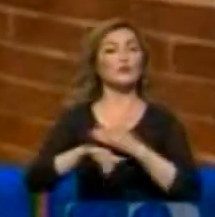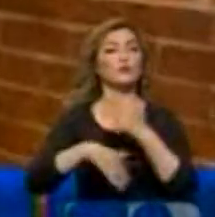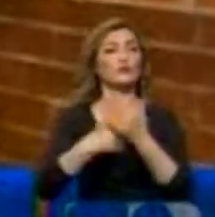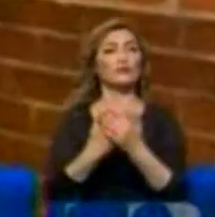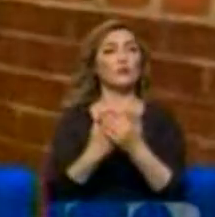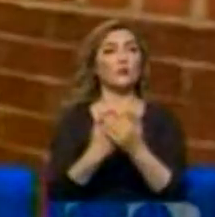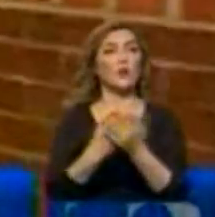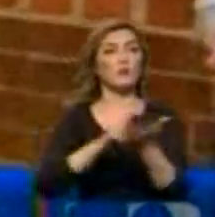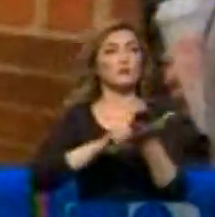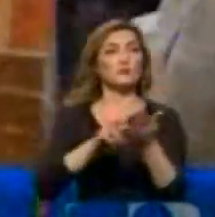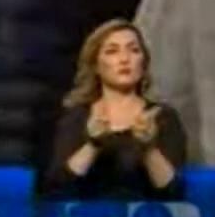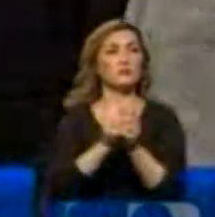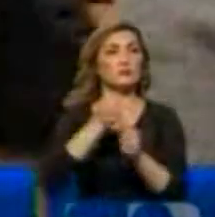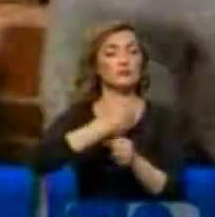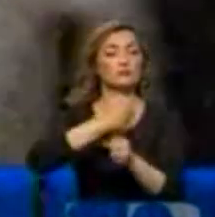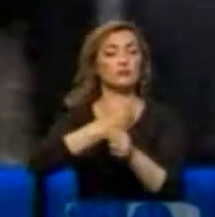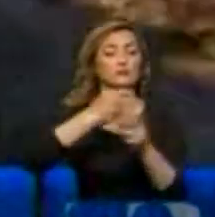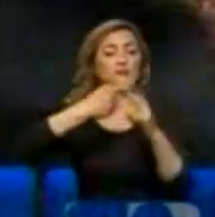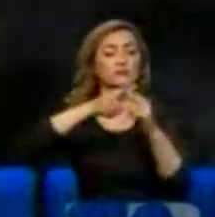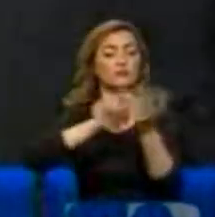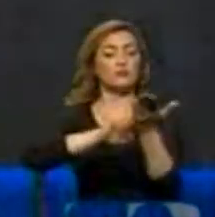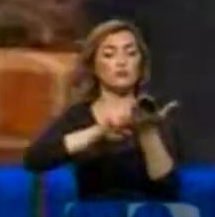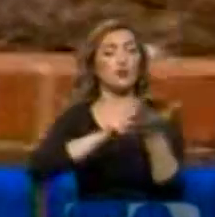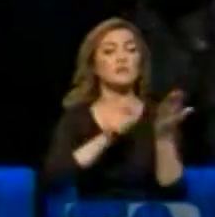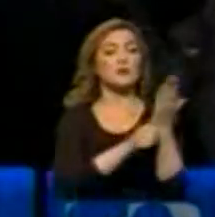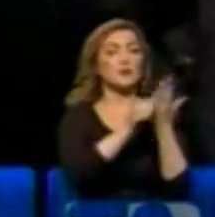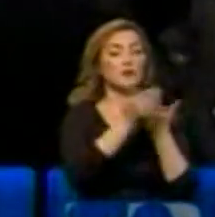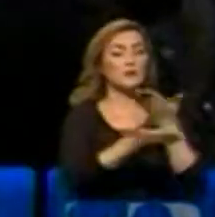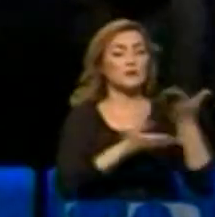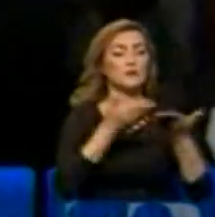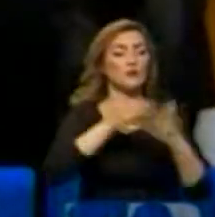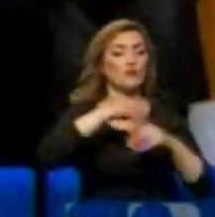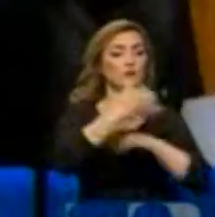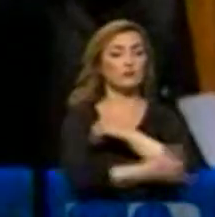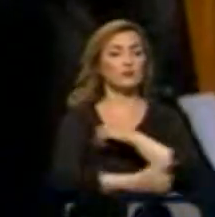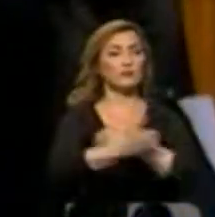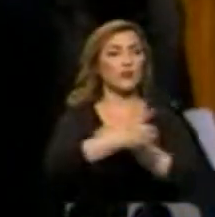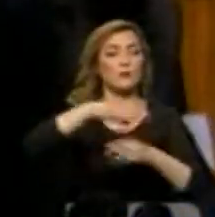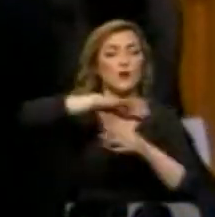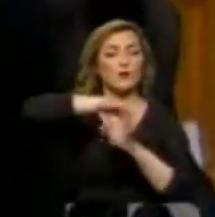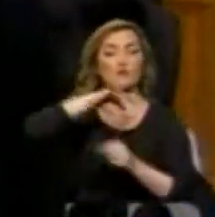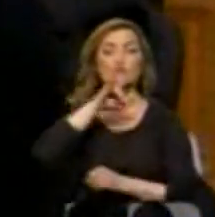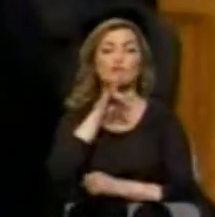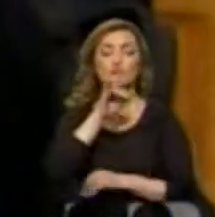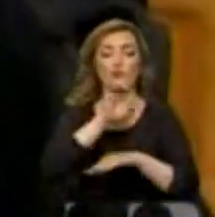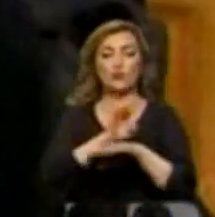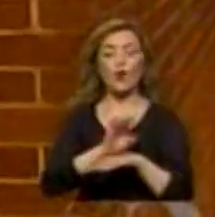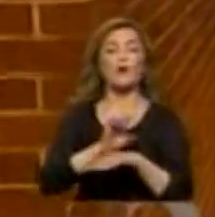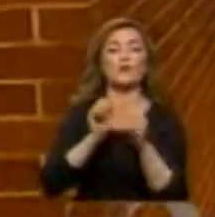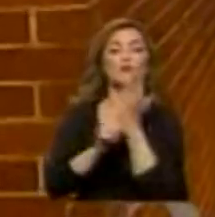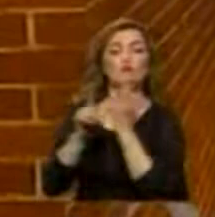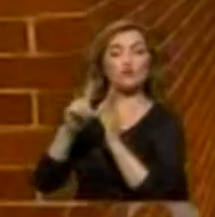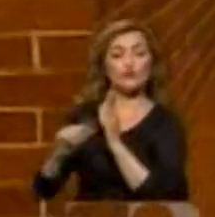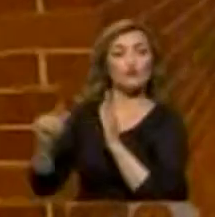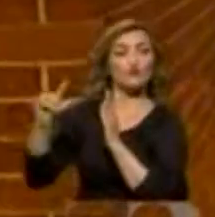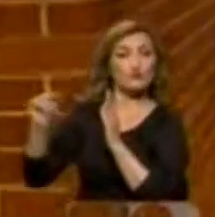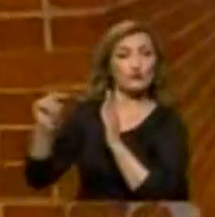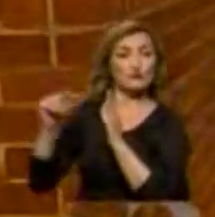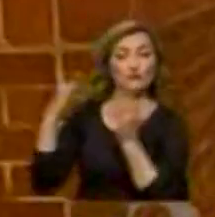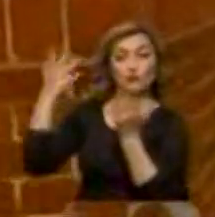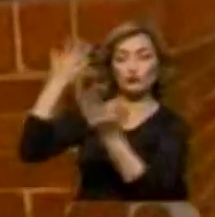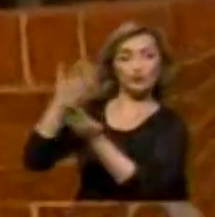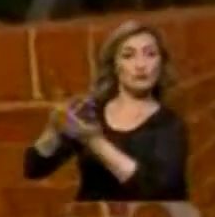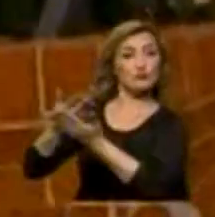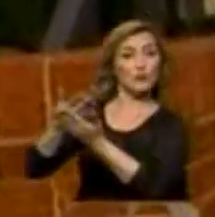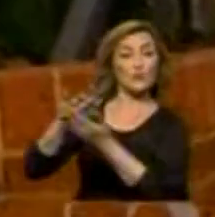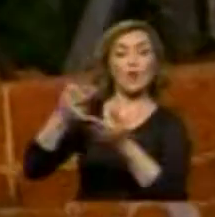empezaba reuniones, el ministro de Comercio Exterior, el embajador de Estados Unidos en Ecuador y el ministro de Finanzas acudieron al